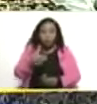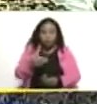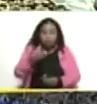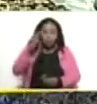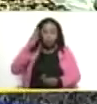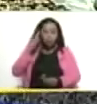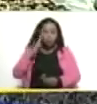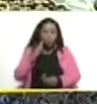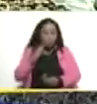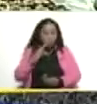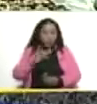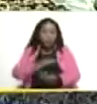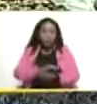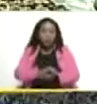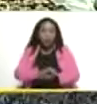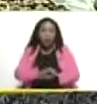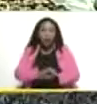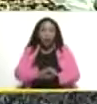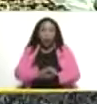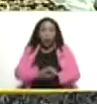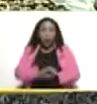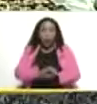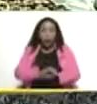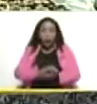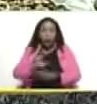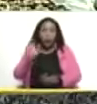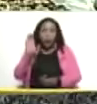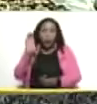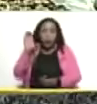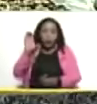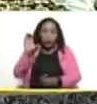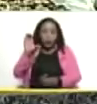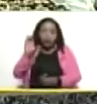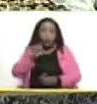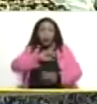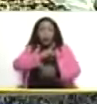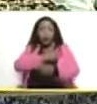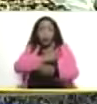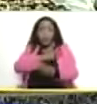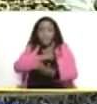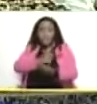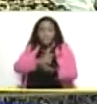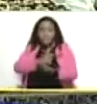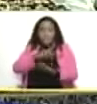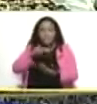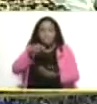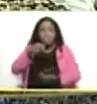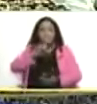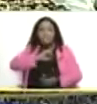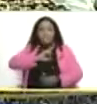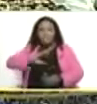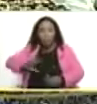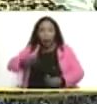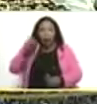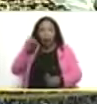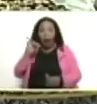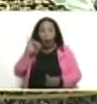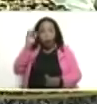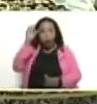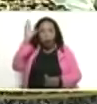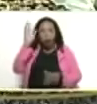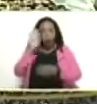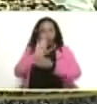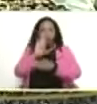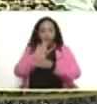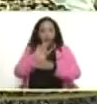bolivariana, de nacionalista, de patriótica, de heroica, nuestra Fuerza Armada también es cristiana en su capacidad de proteger y